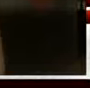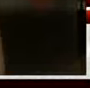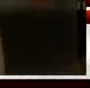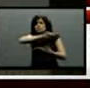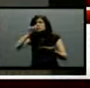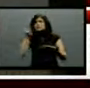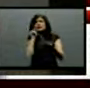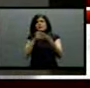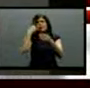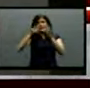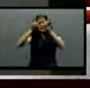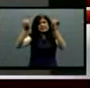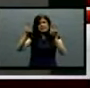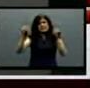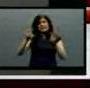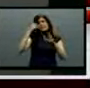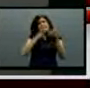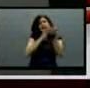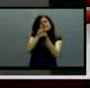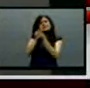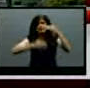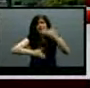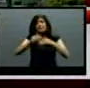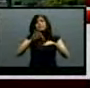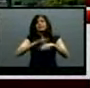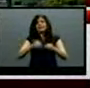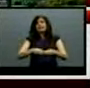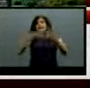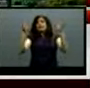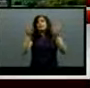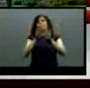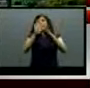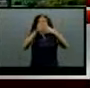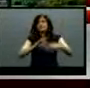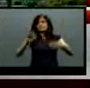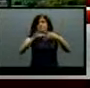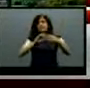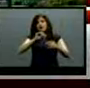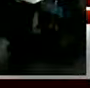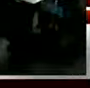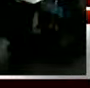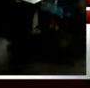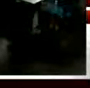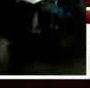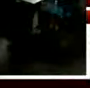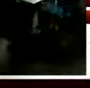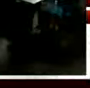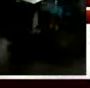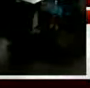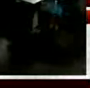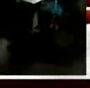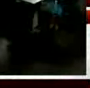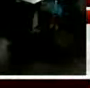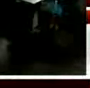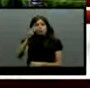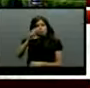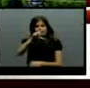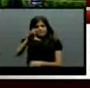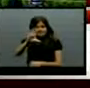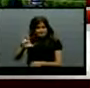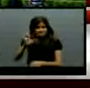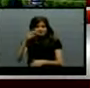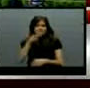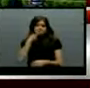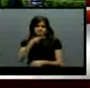decirle que Acción Nacional es un partido que indudablemente no tiene la infraestructura que tiene el PRD, porque ellos